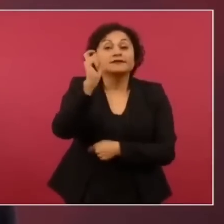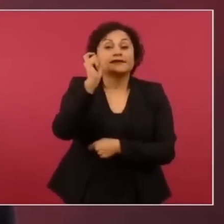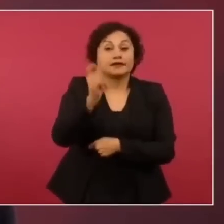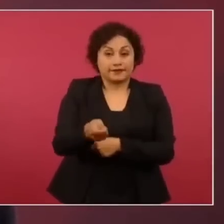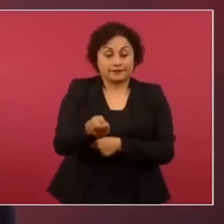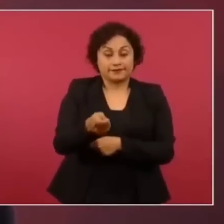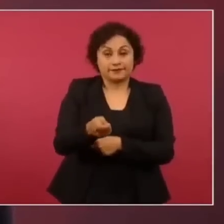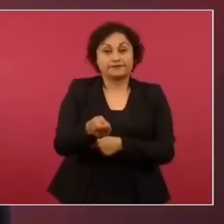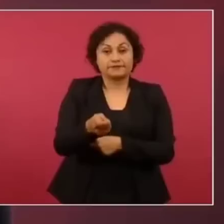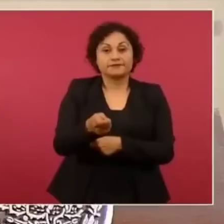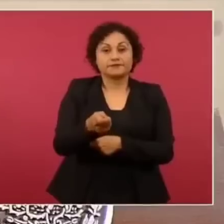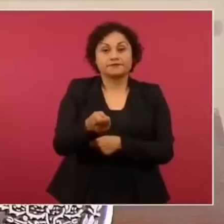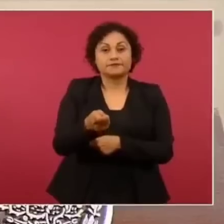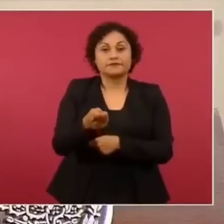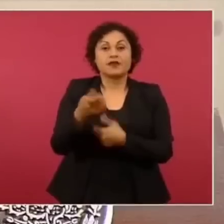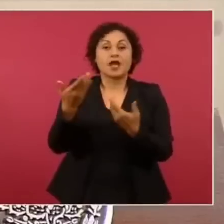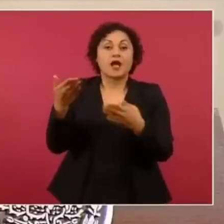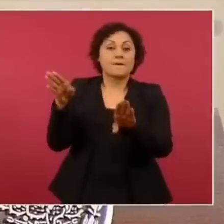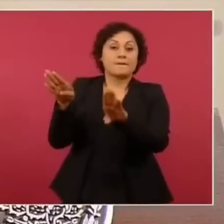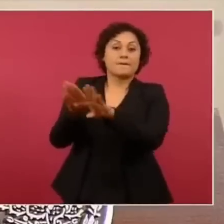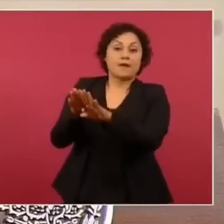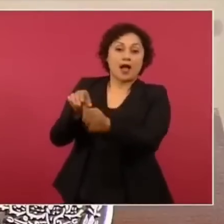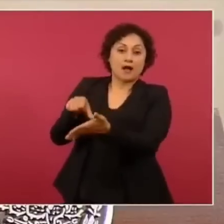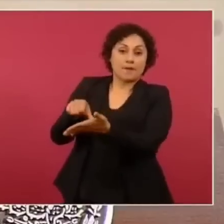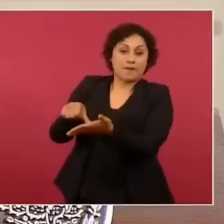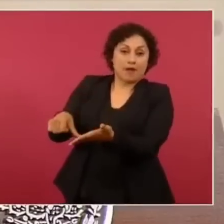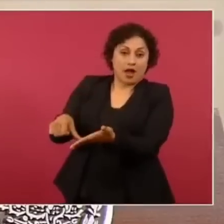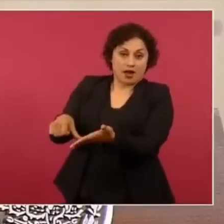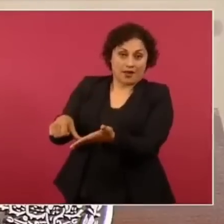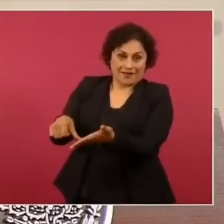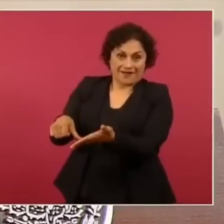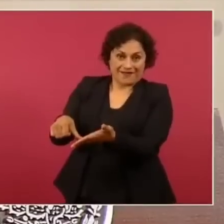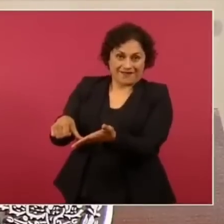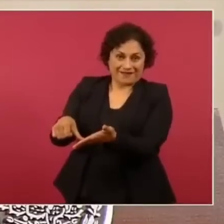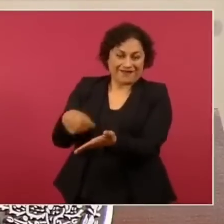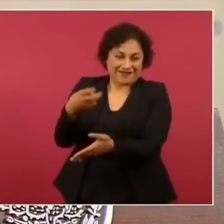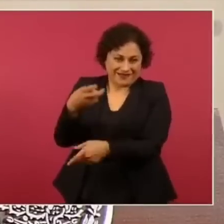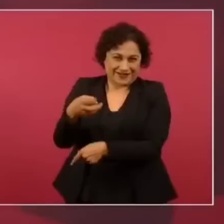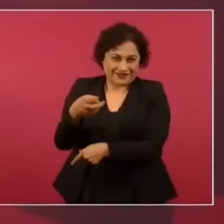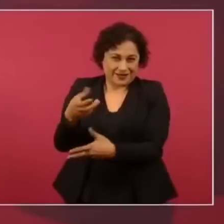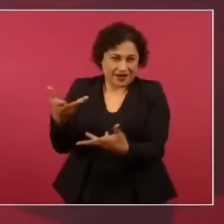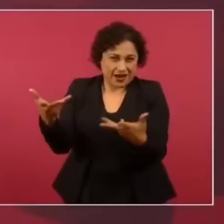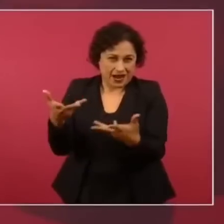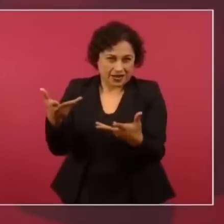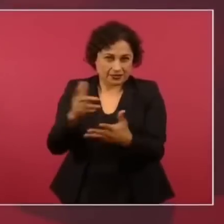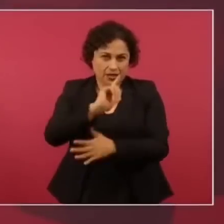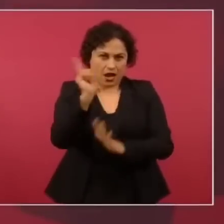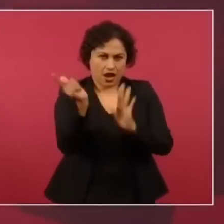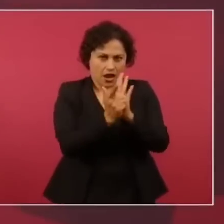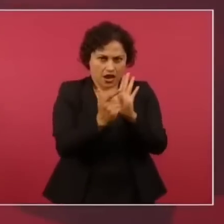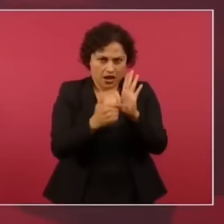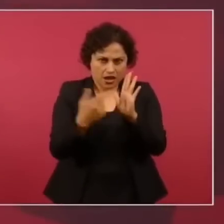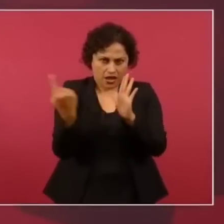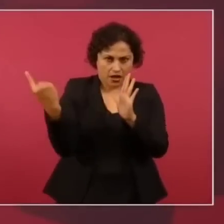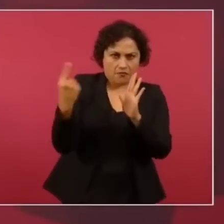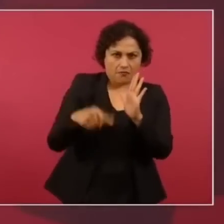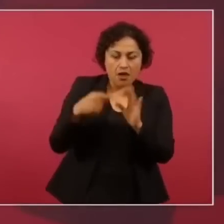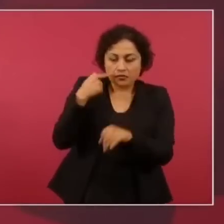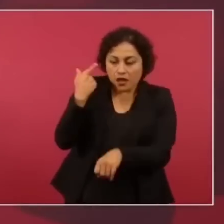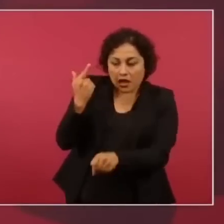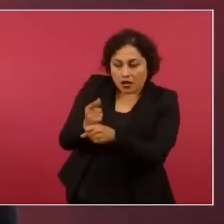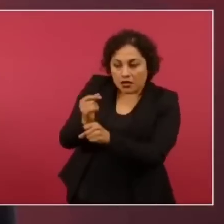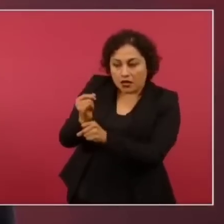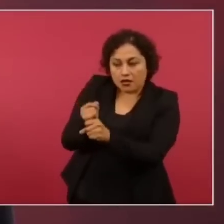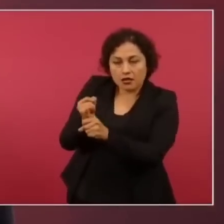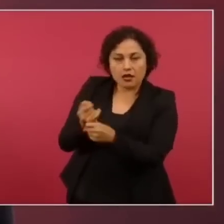el procedimiento de bloqueo que se hace de acuerdo con la ley y la Constitución de